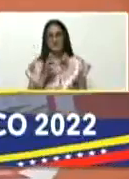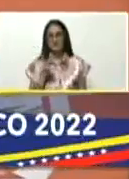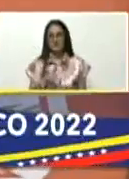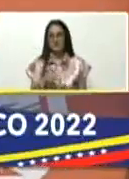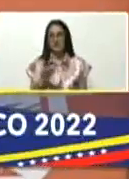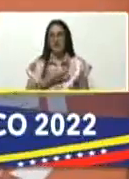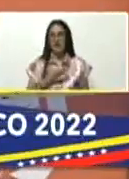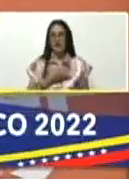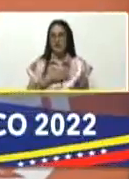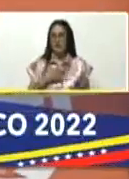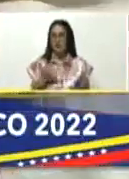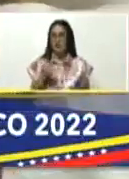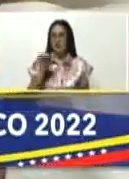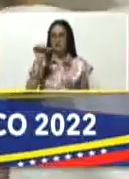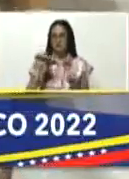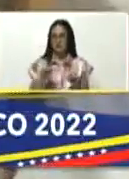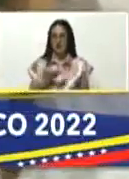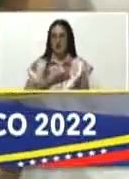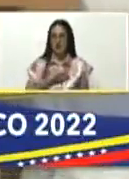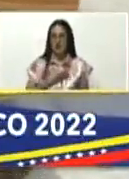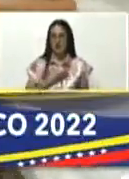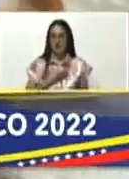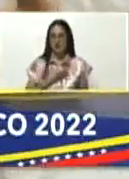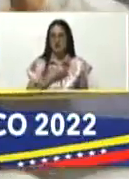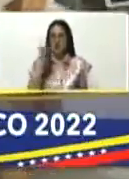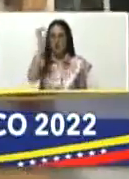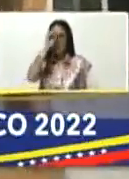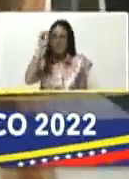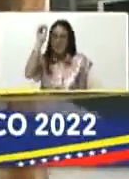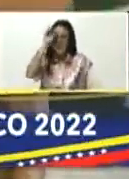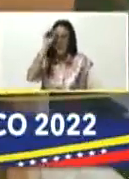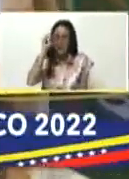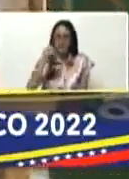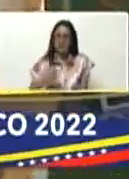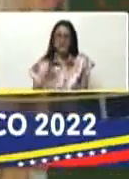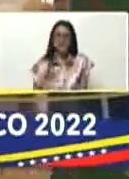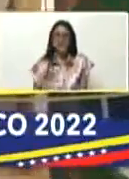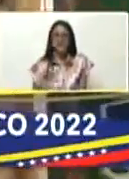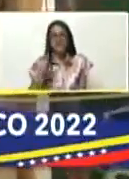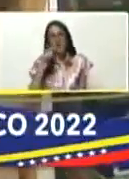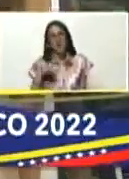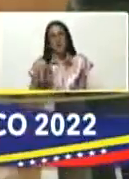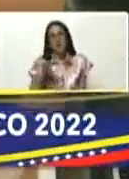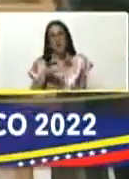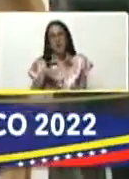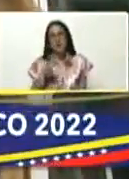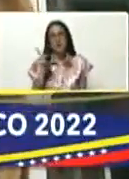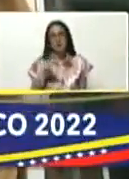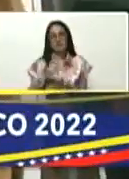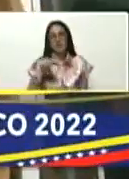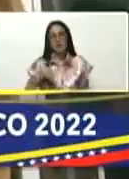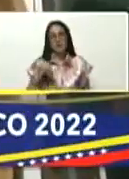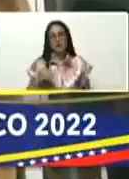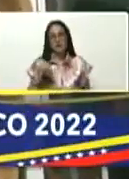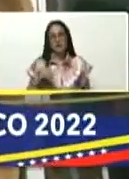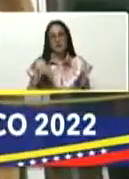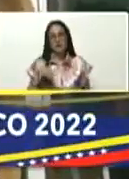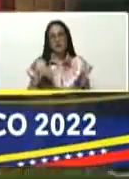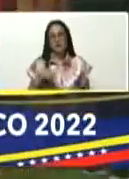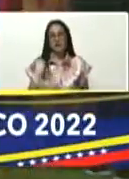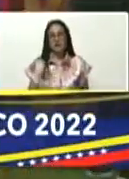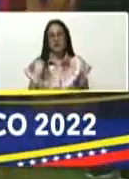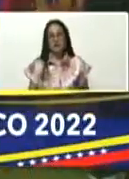que el alcalde Donald Donaire nos dé su opinión. Y bueno, con este pueblo que se vino acá a este sitio que es